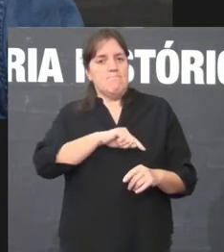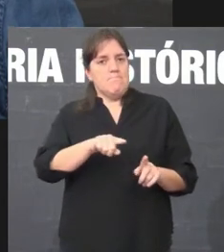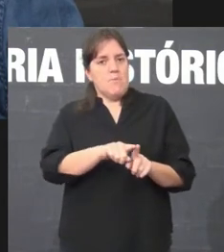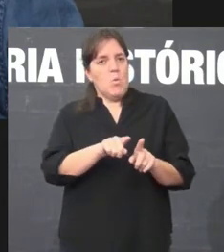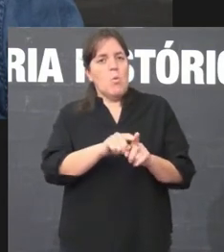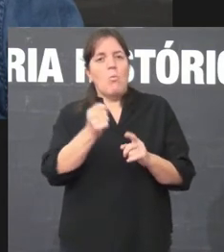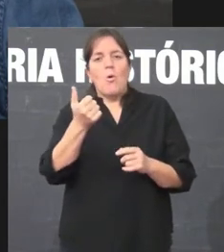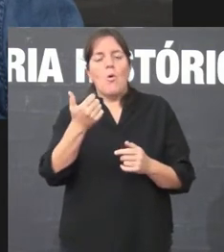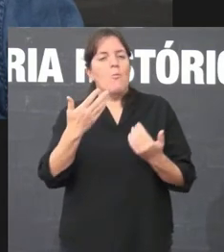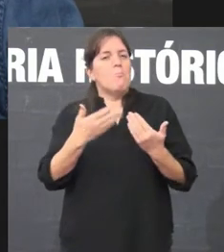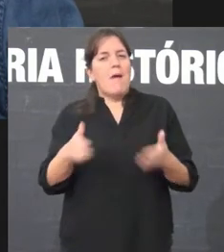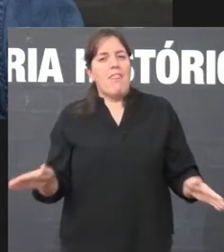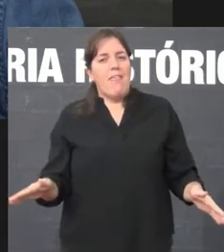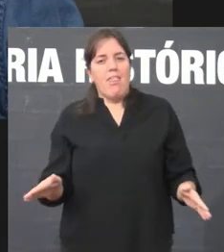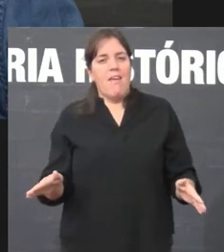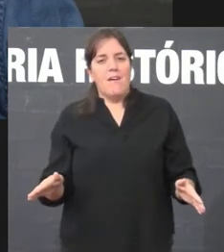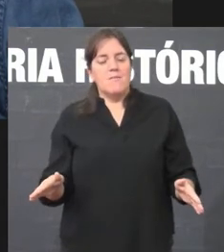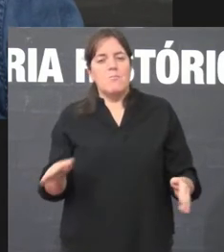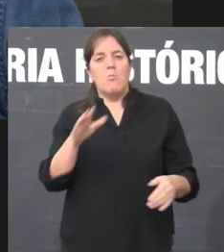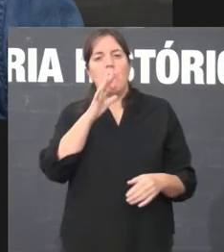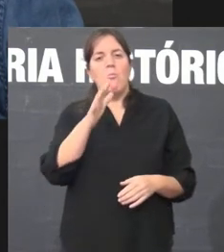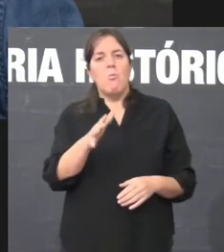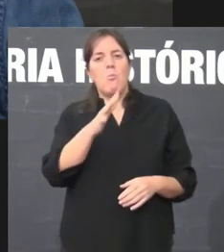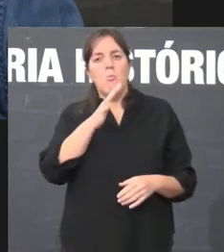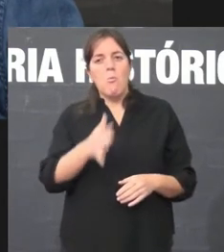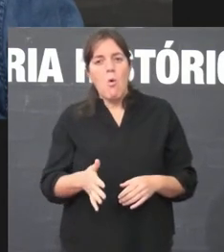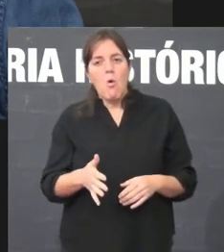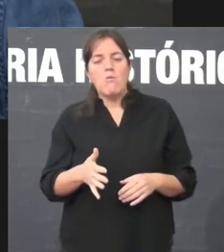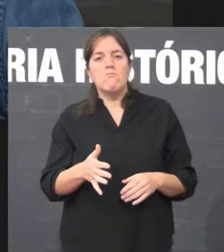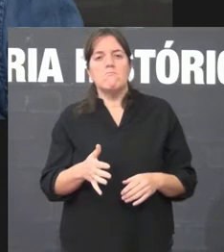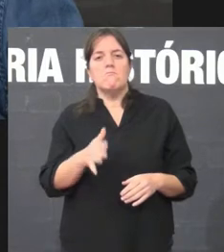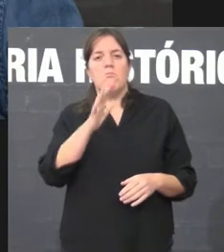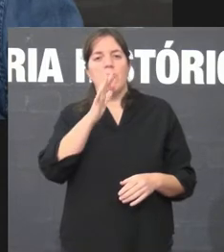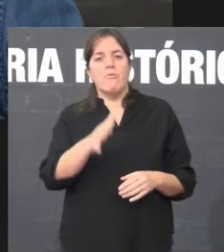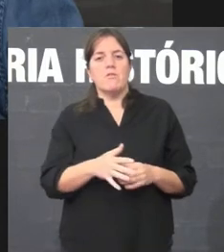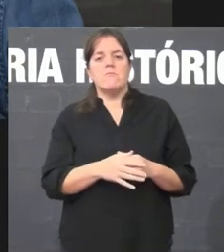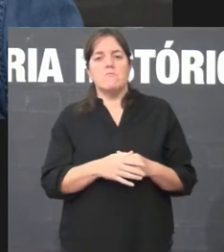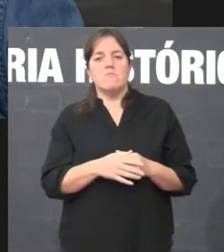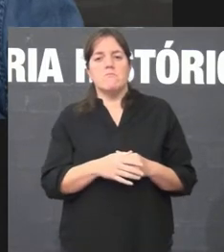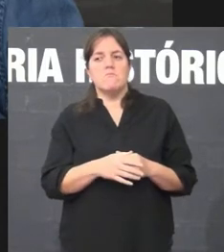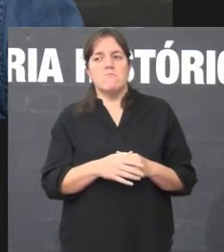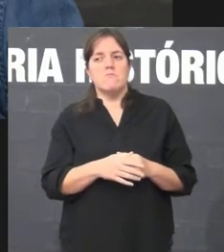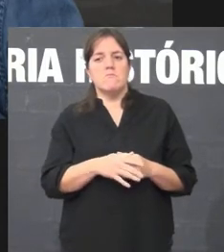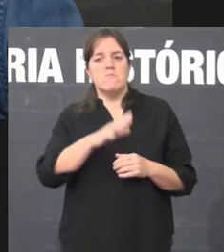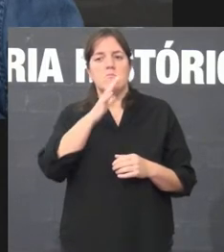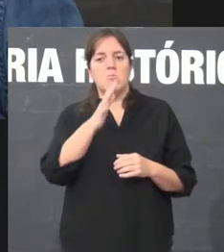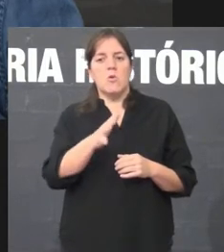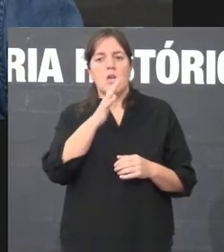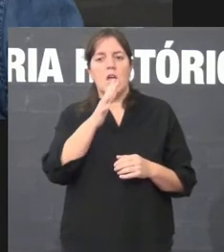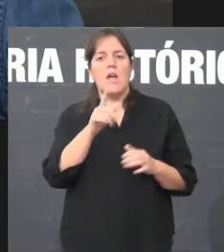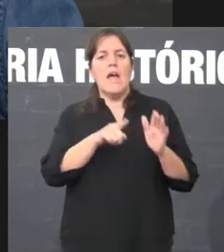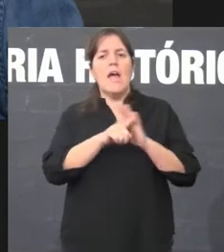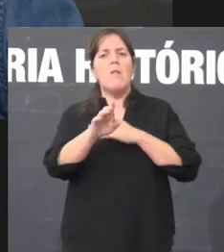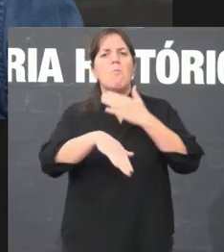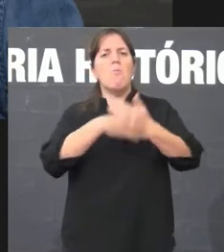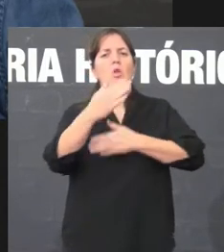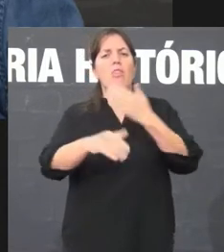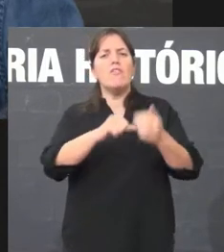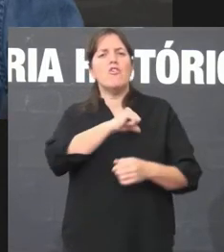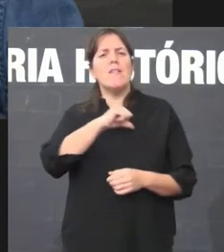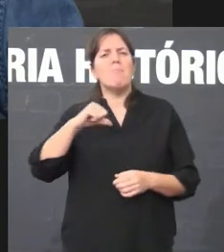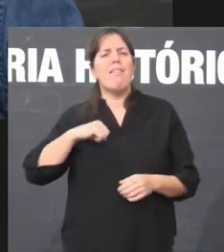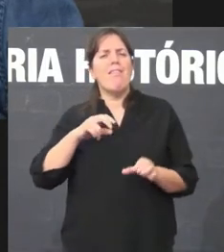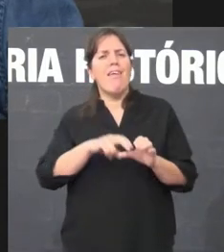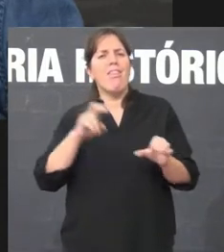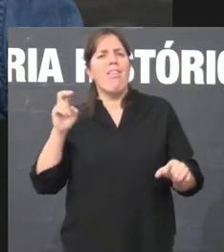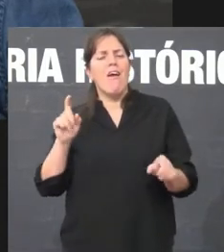porque realmente veía que el proceso de independencia ella ya